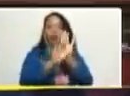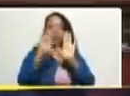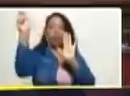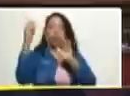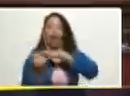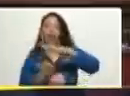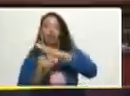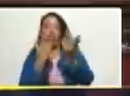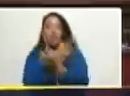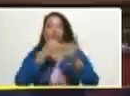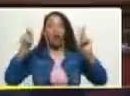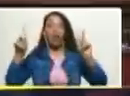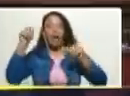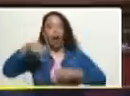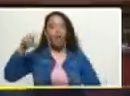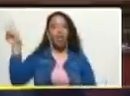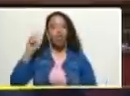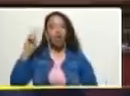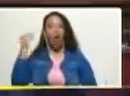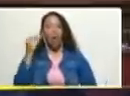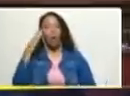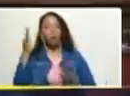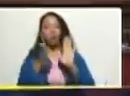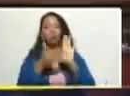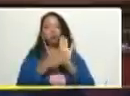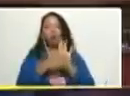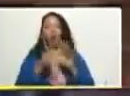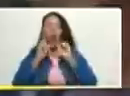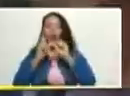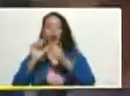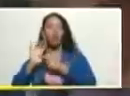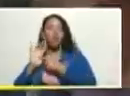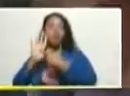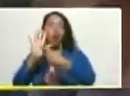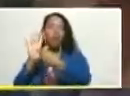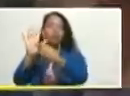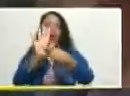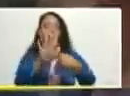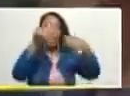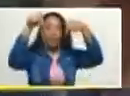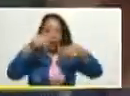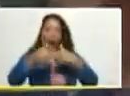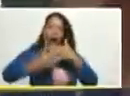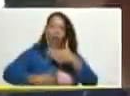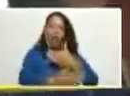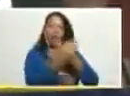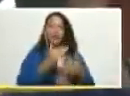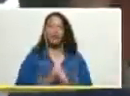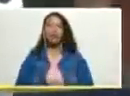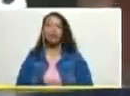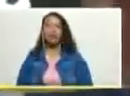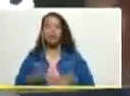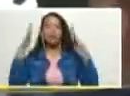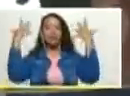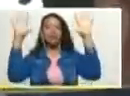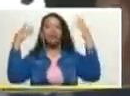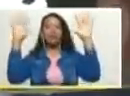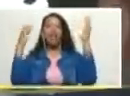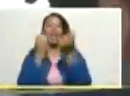instituciones democráticas de Venezuela, como se ha demostrado, como se seguirá demostrando de aquí en adelante. Fracasó.